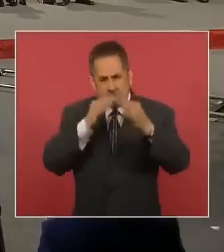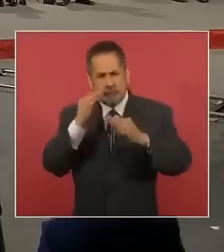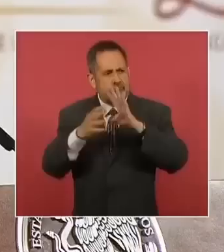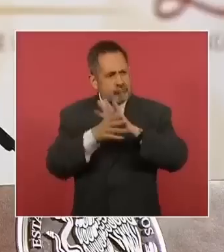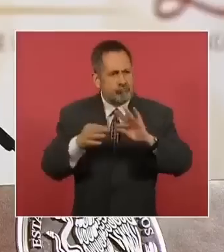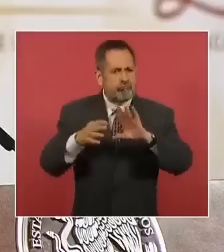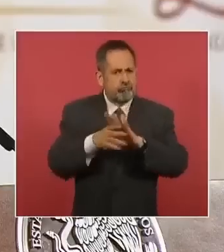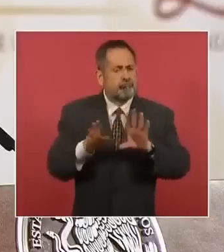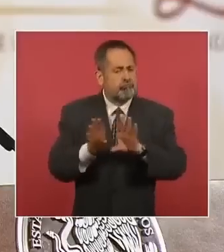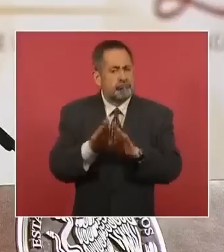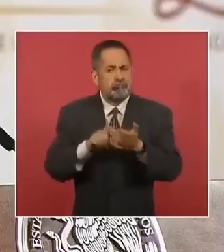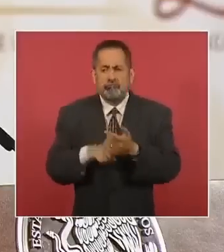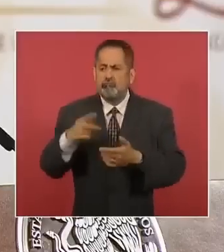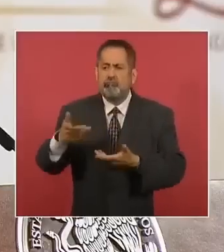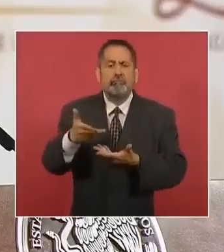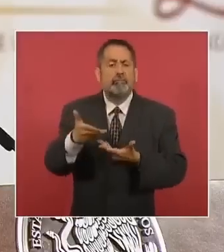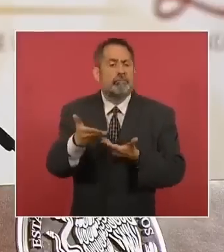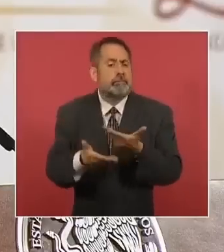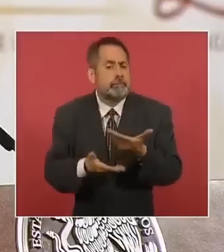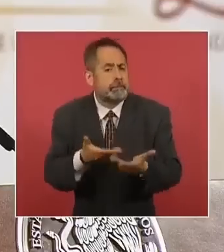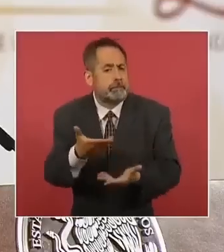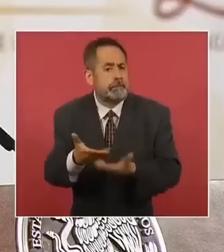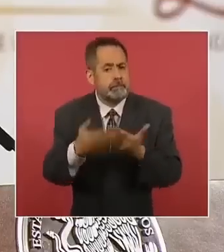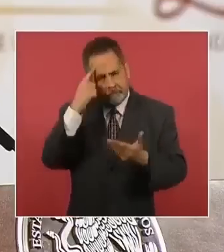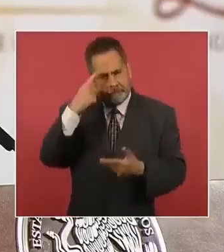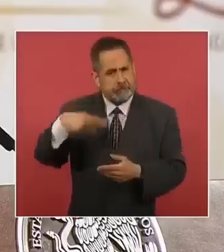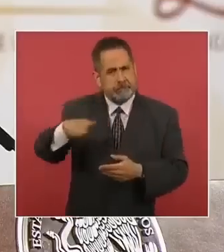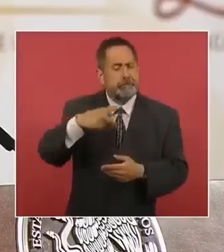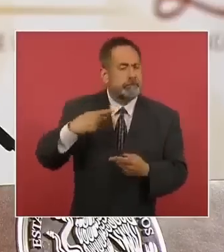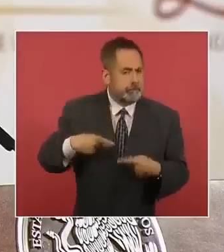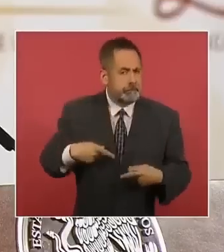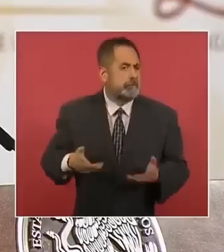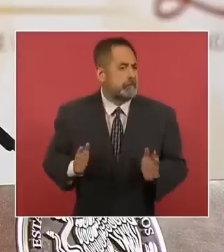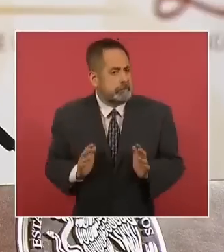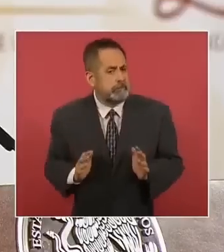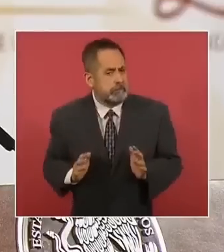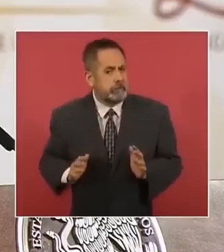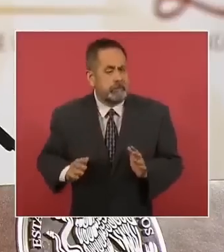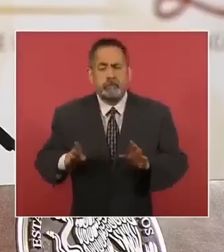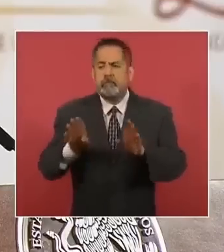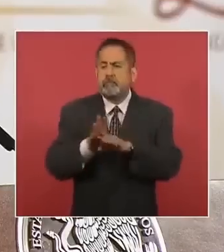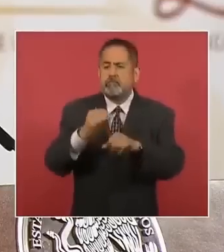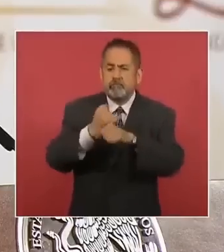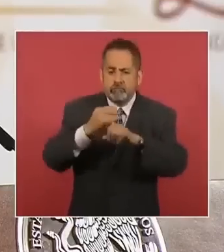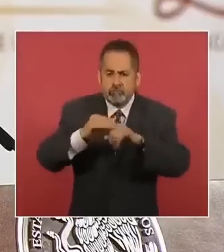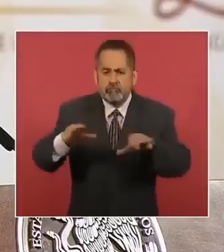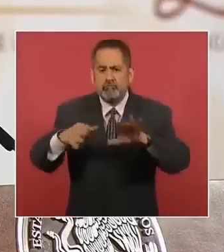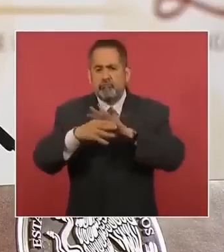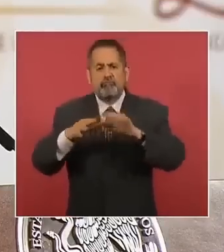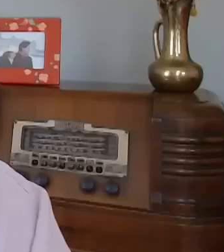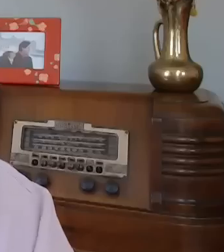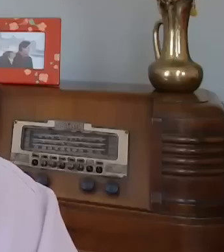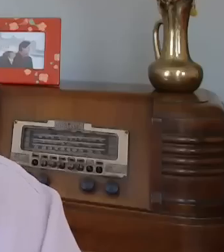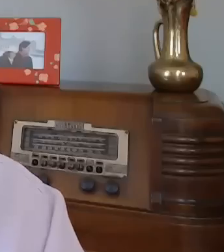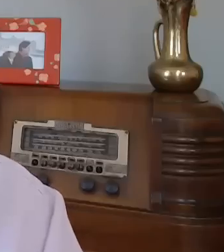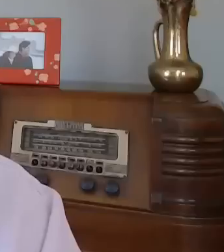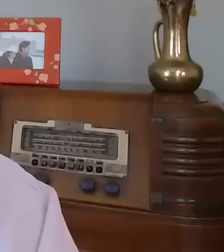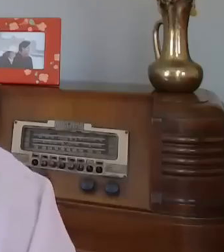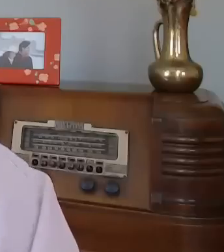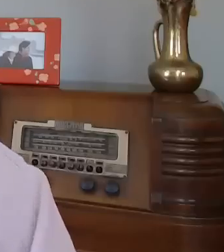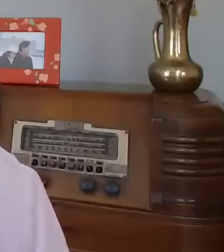relacionadas con servicios públicos y aquella que tenga que ver con informar sobre los procesos electorales